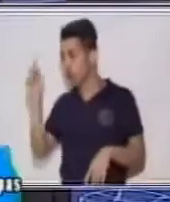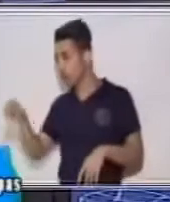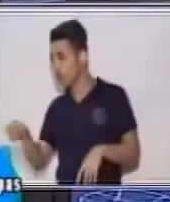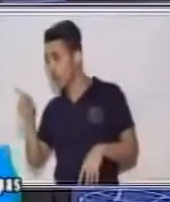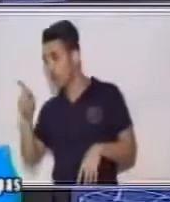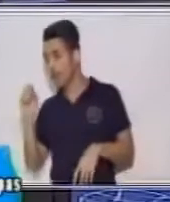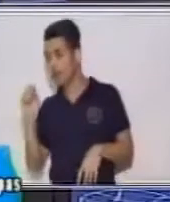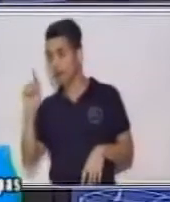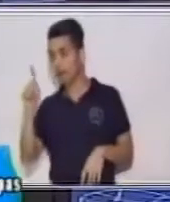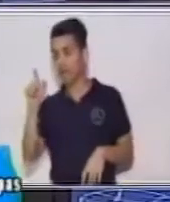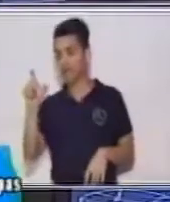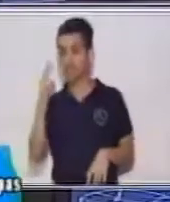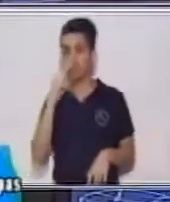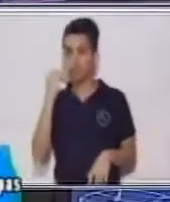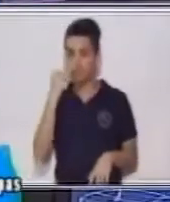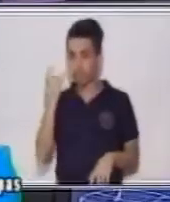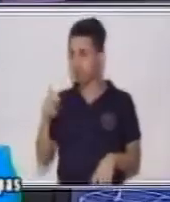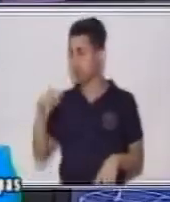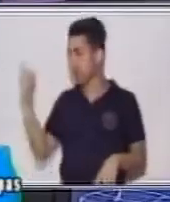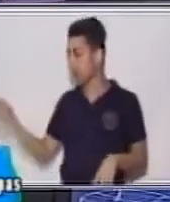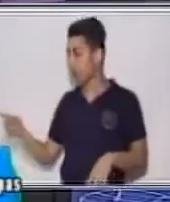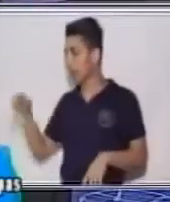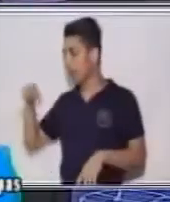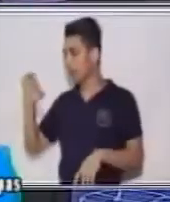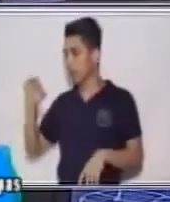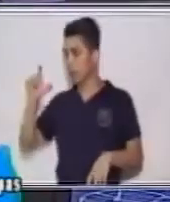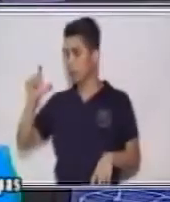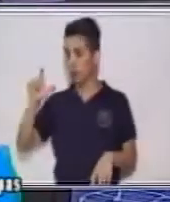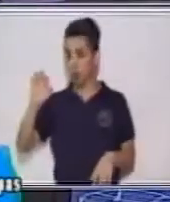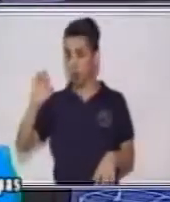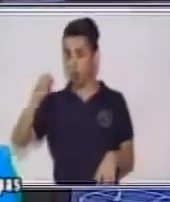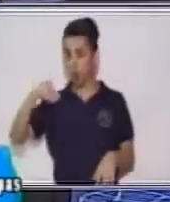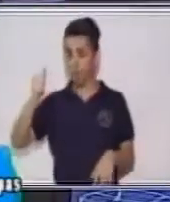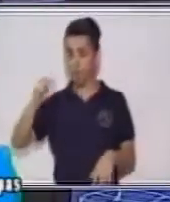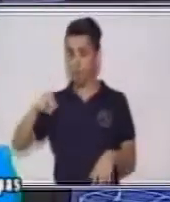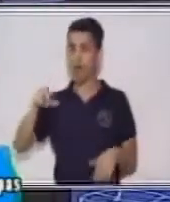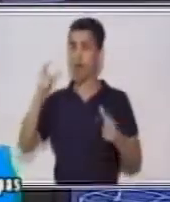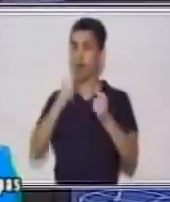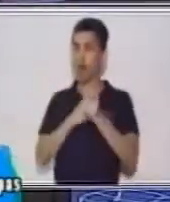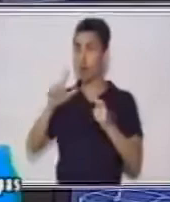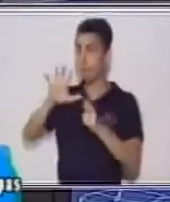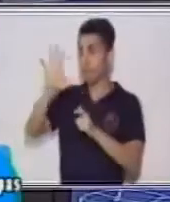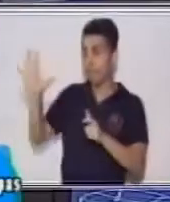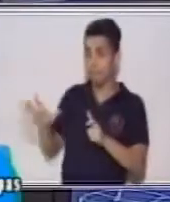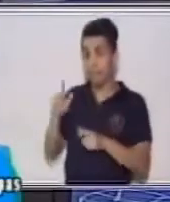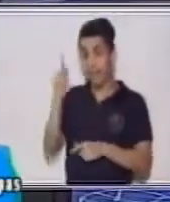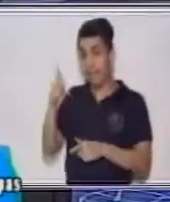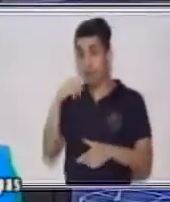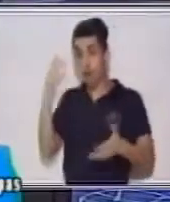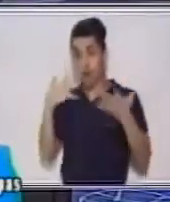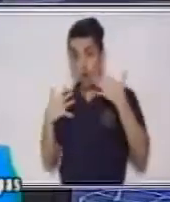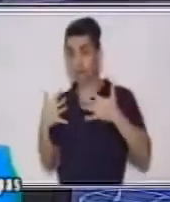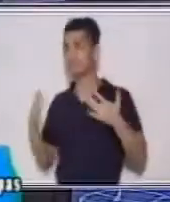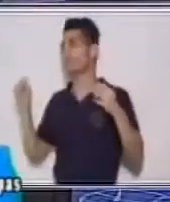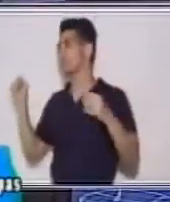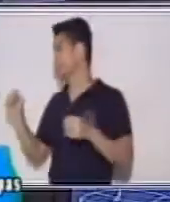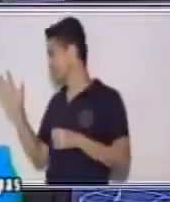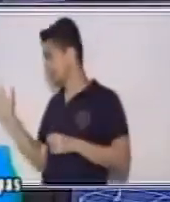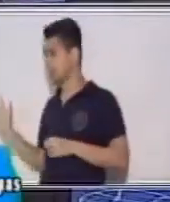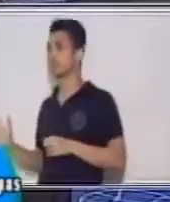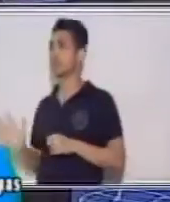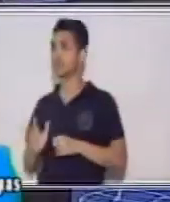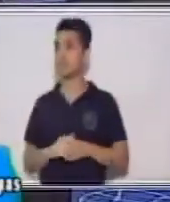quechí, el pocomán, el mam, por medio de un mapa y los colores? Sí. Entonces, ¿es